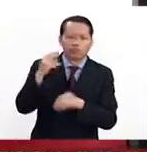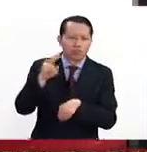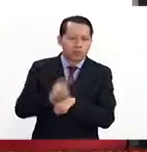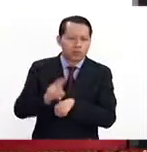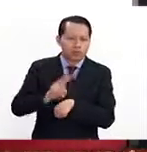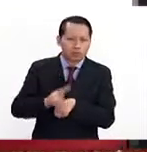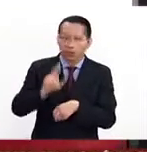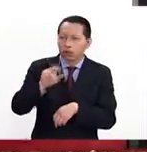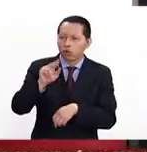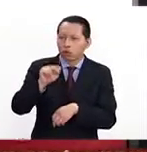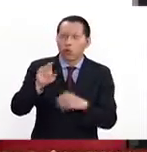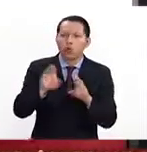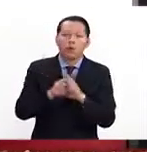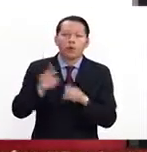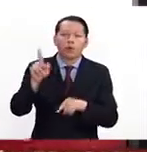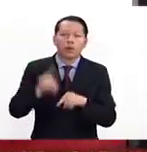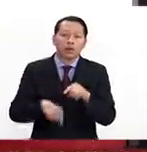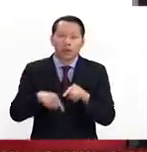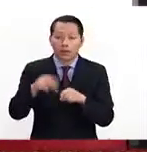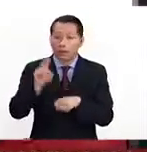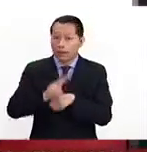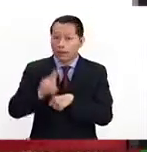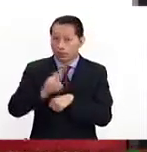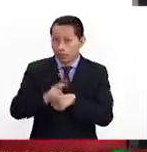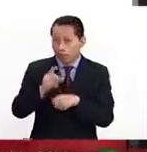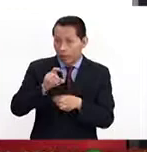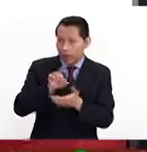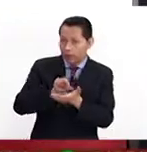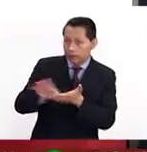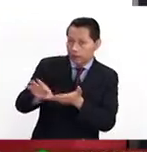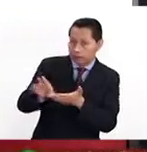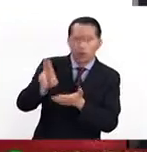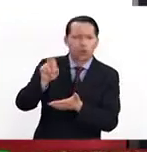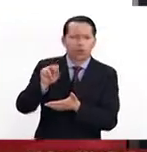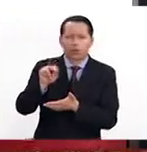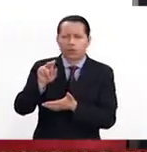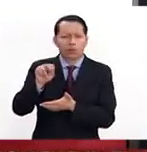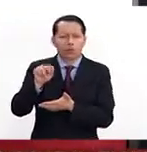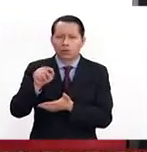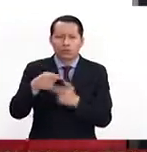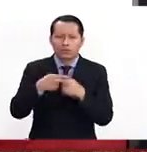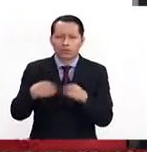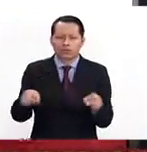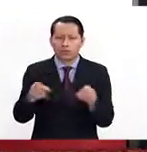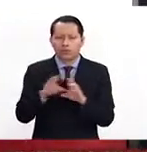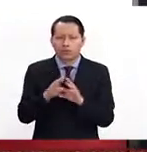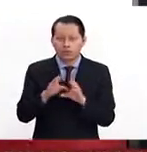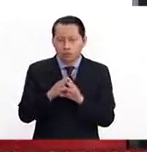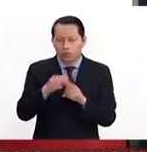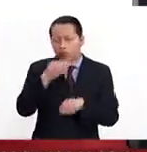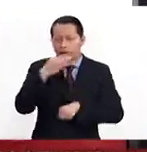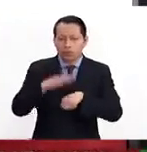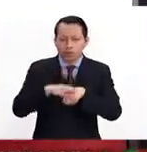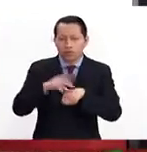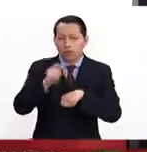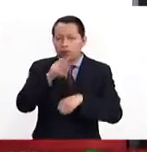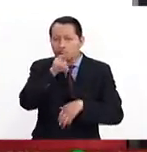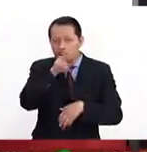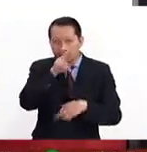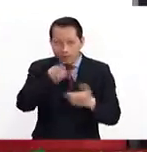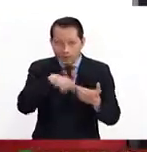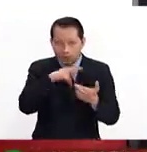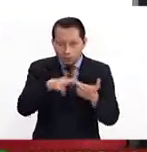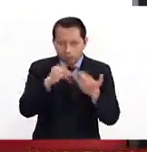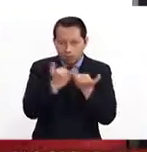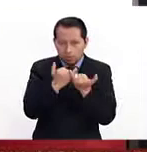ninguna manera suspender a Venezuela del organismo en esa sesión del martes, sino más bien pues manifestar la preocupación que hay en la